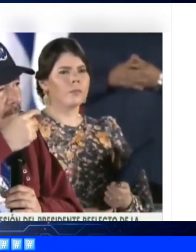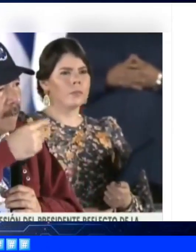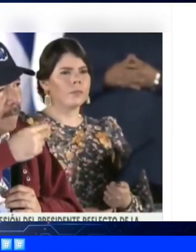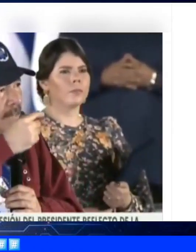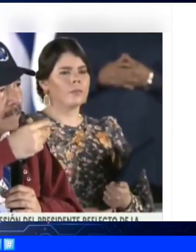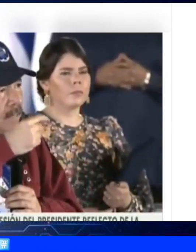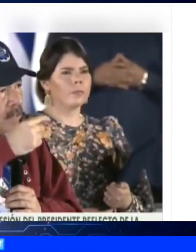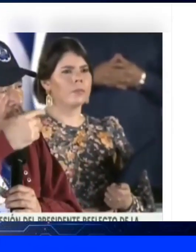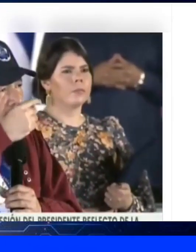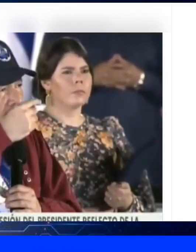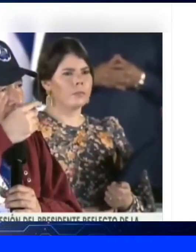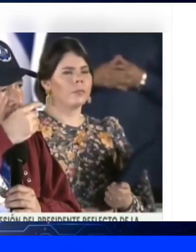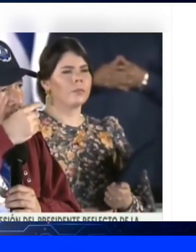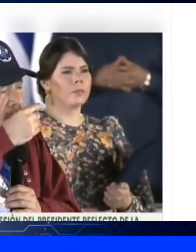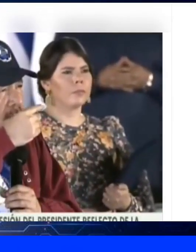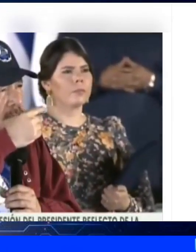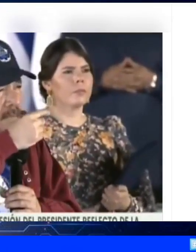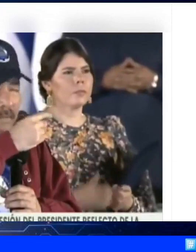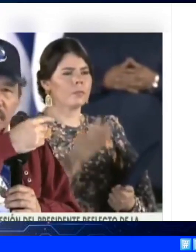alfabetización